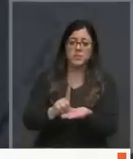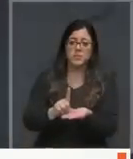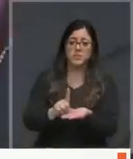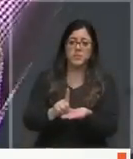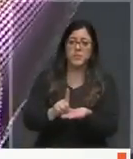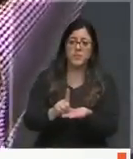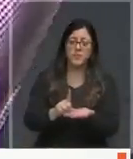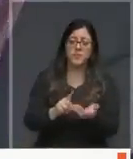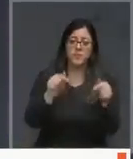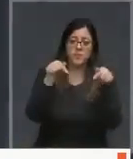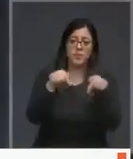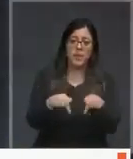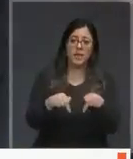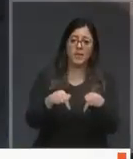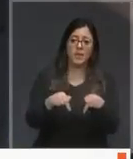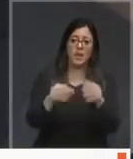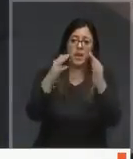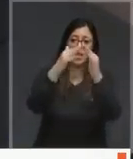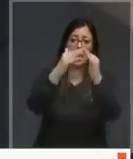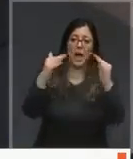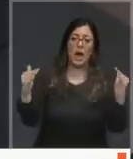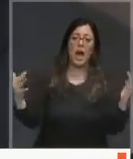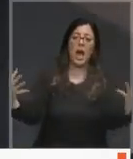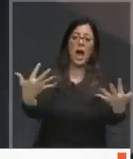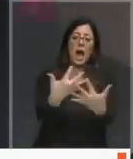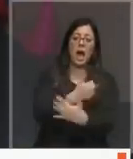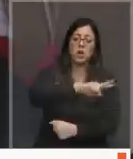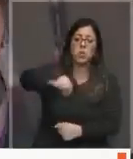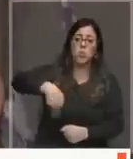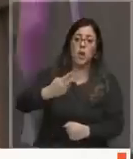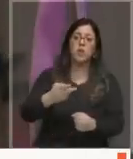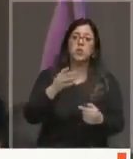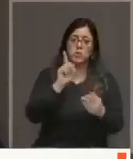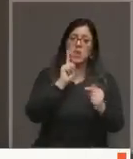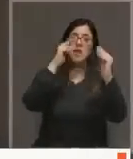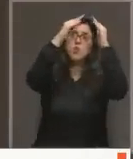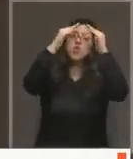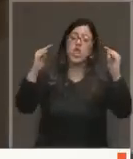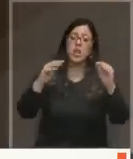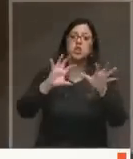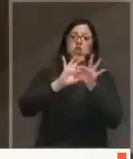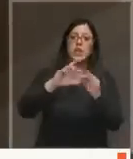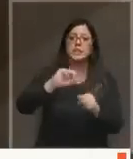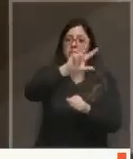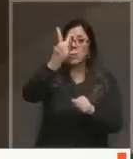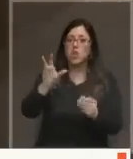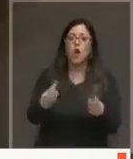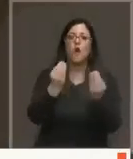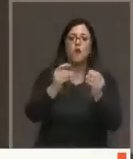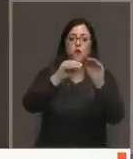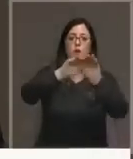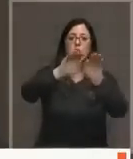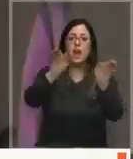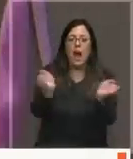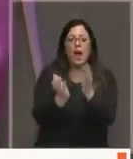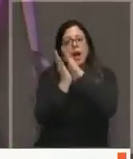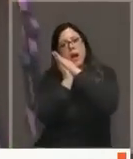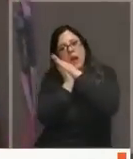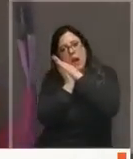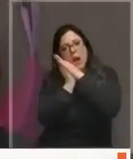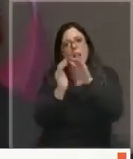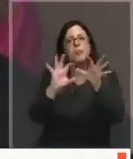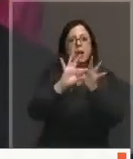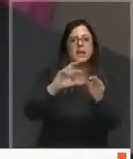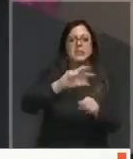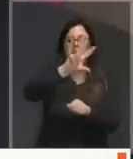Este es nuestro hogar, sí. Estamos bajo un techo, gracias a Dios. Tengo una buena cama, gracias a Dios. Bien forrada la